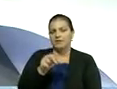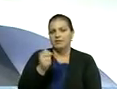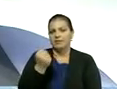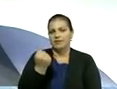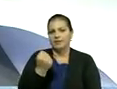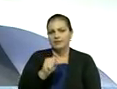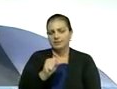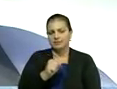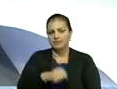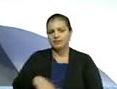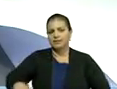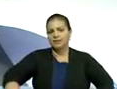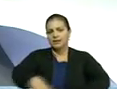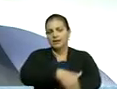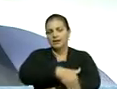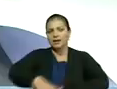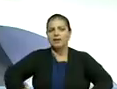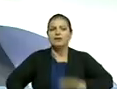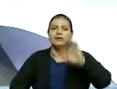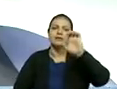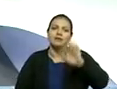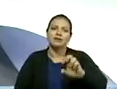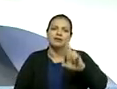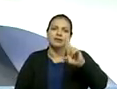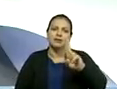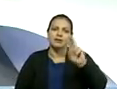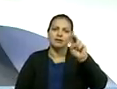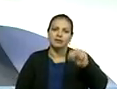avenida Ernesto Albán. Ya, ajá.